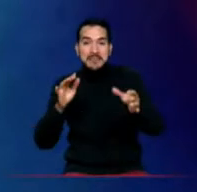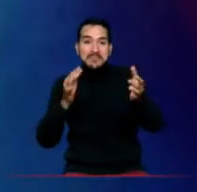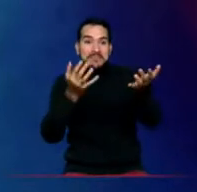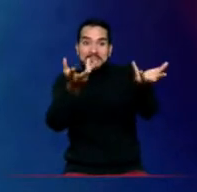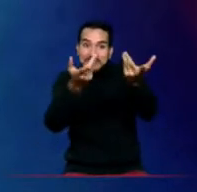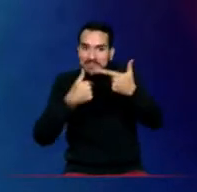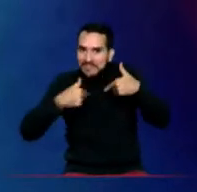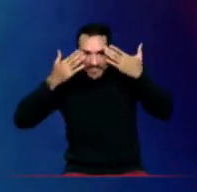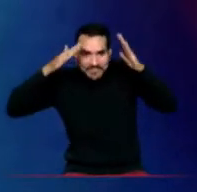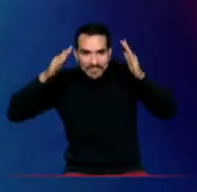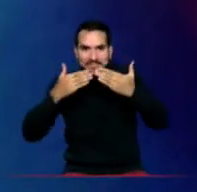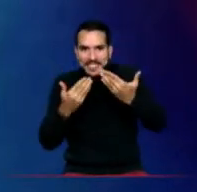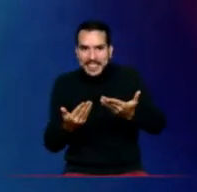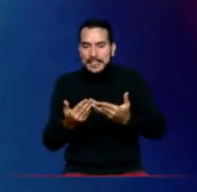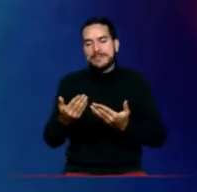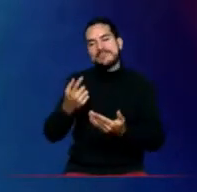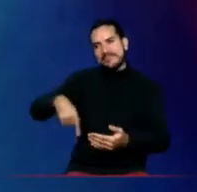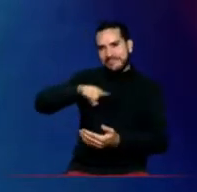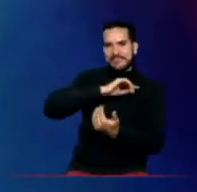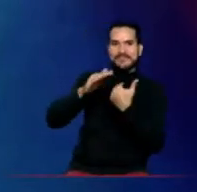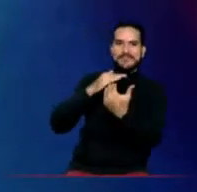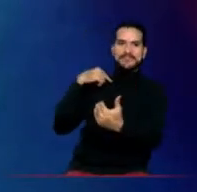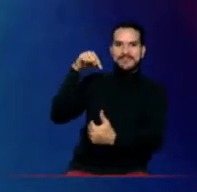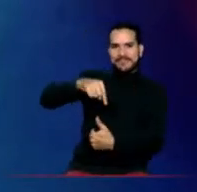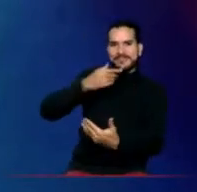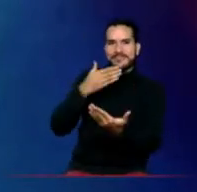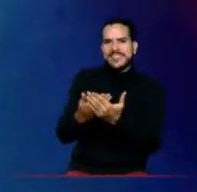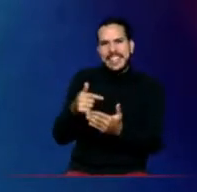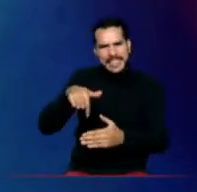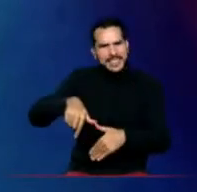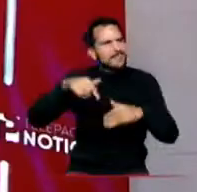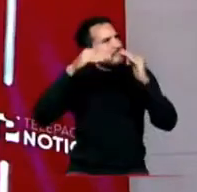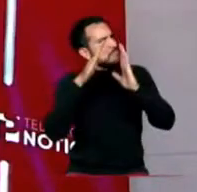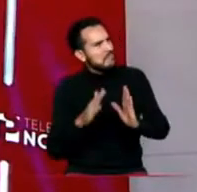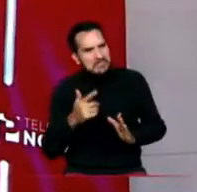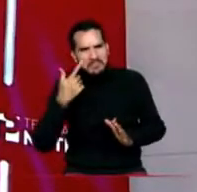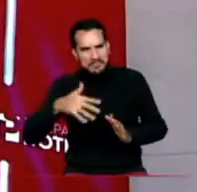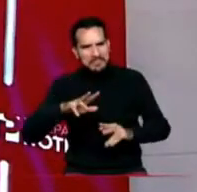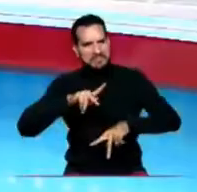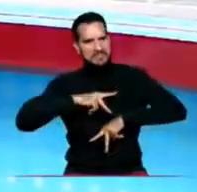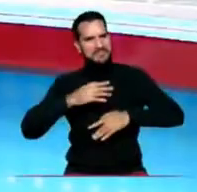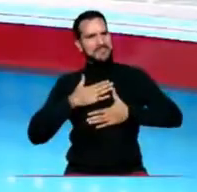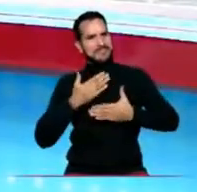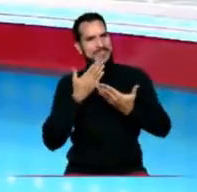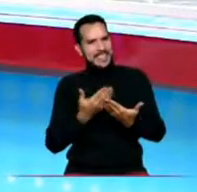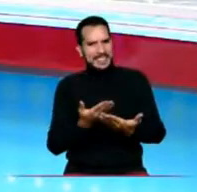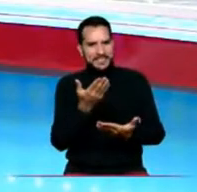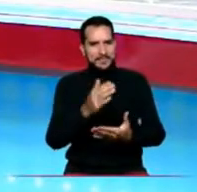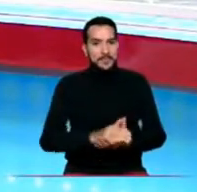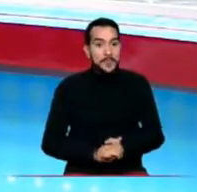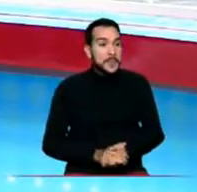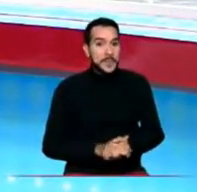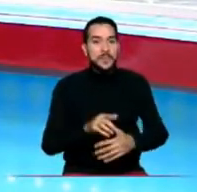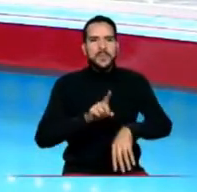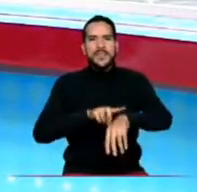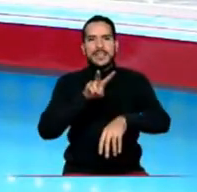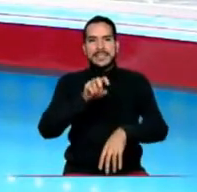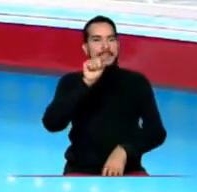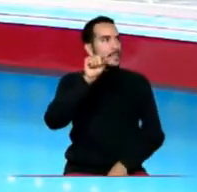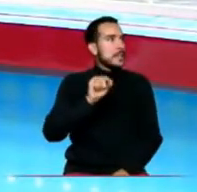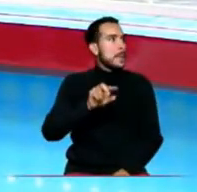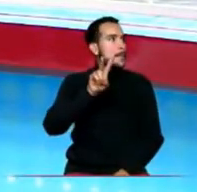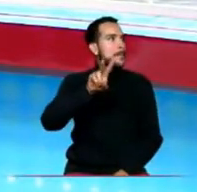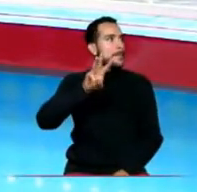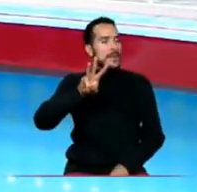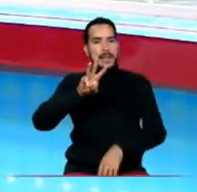invitación y muy feliz de poder estar acá en esta que es como si fuera mi casa. Bueno, son las 7 de la mañana, 23 minutos, y es momento de